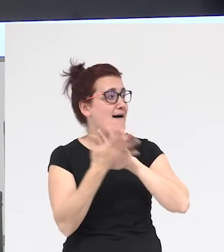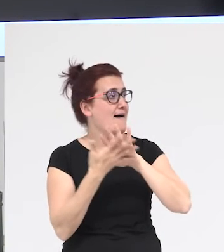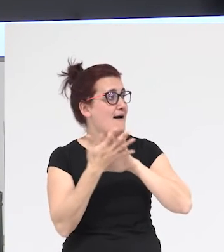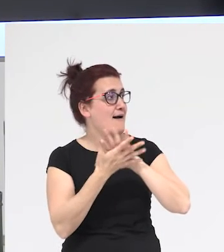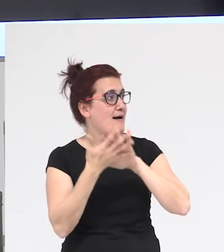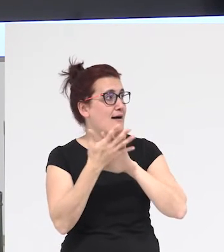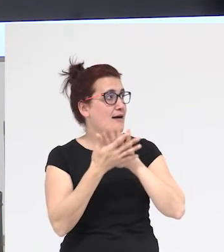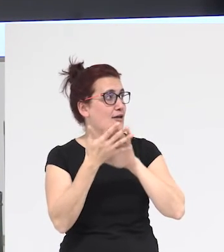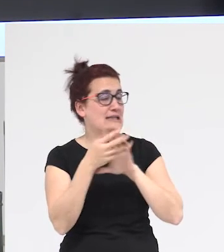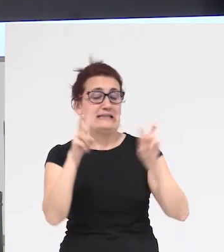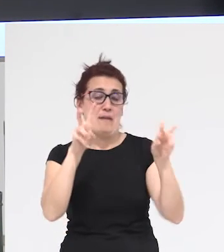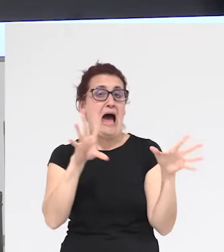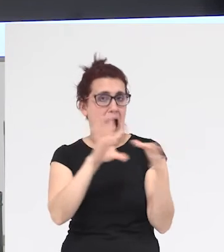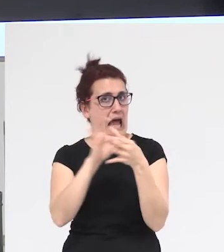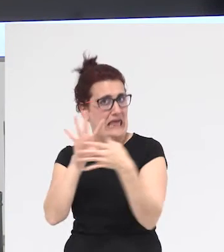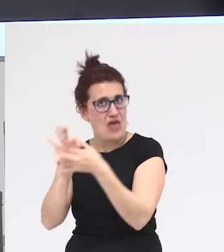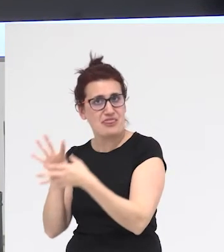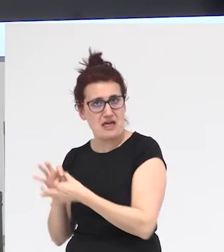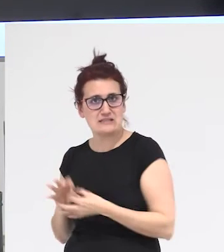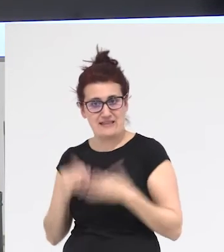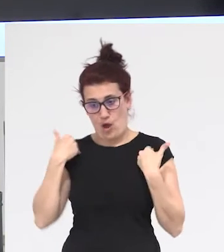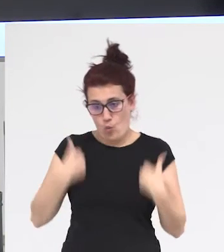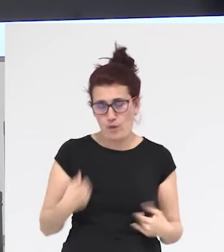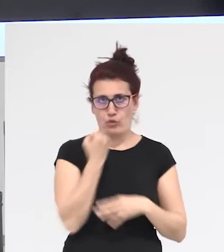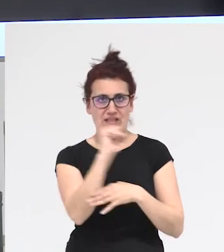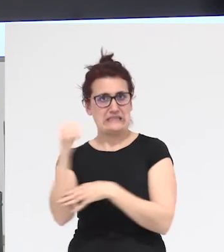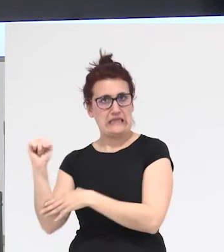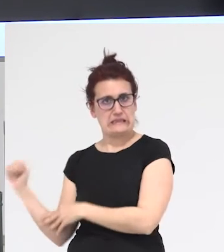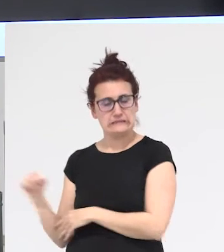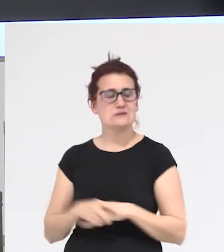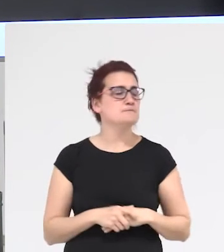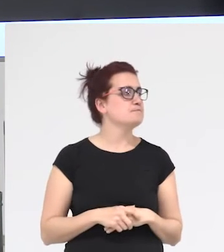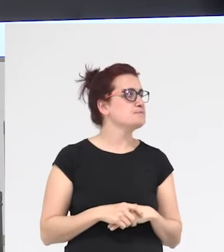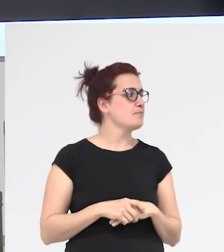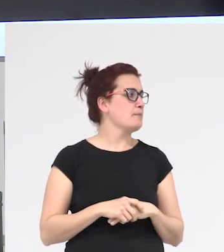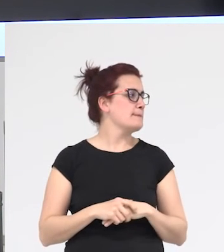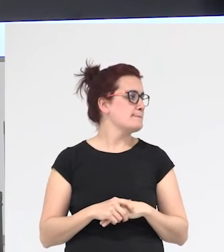en esta línea de las alianzas, entre cuerpos disidentes.